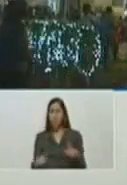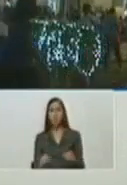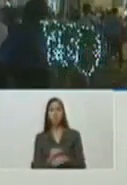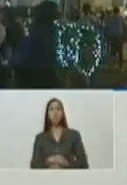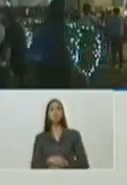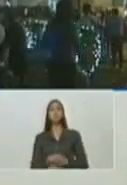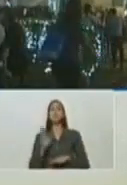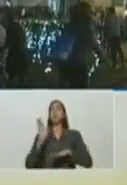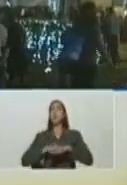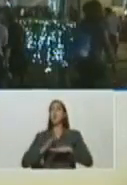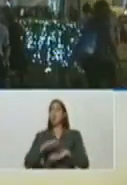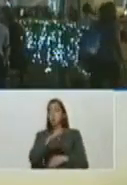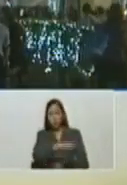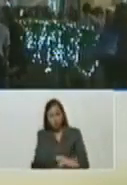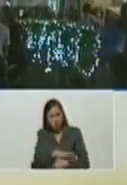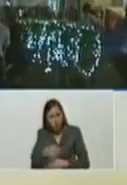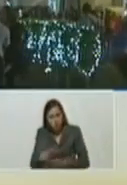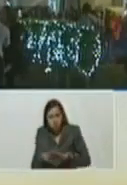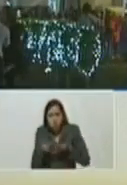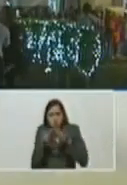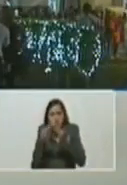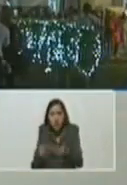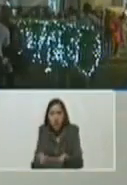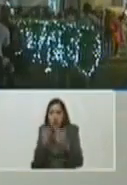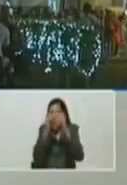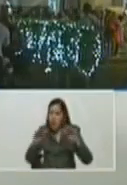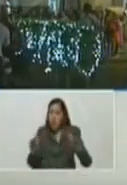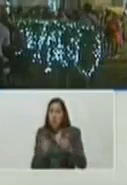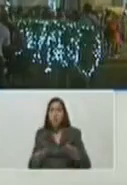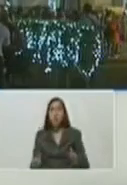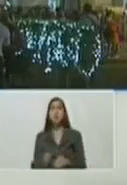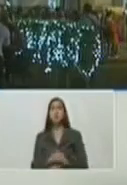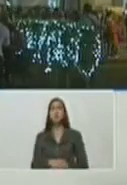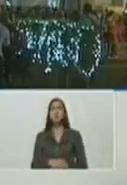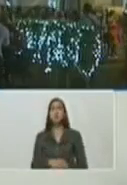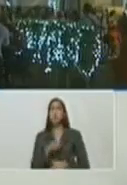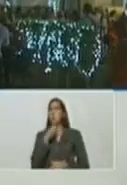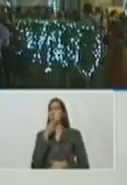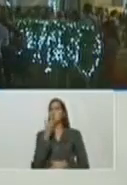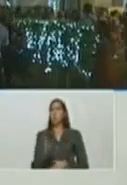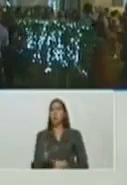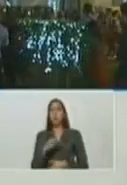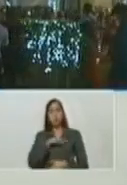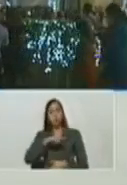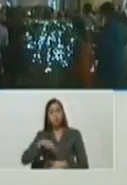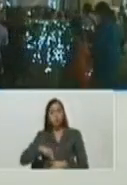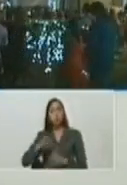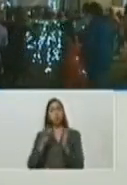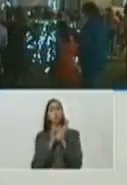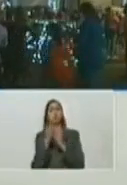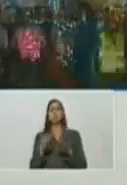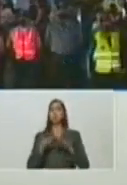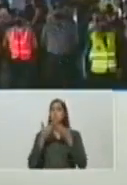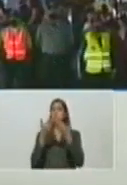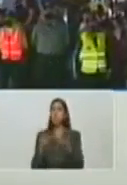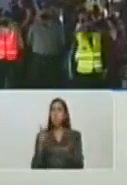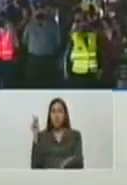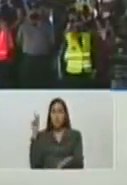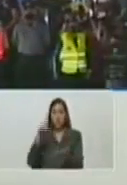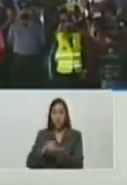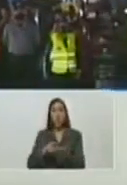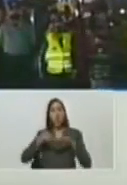porque es por nuestros niños. Las Navidades es para los niños, para las niñas. Es la buena nueva de nuestro Señor Jesucristo. Llega nuestro Señor,